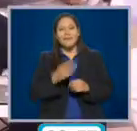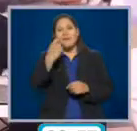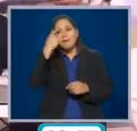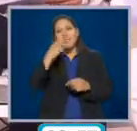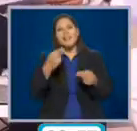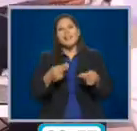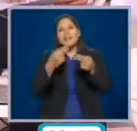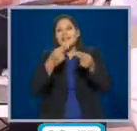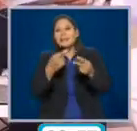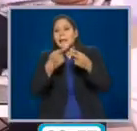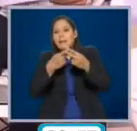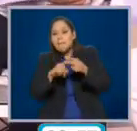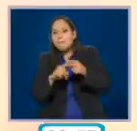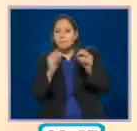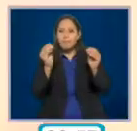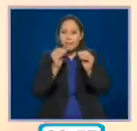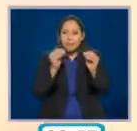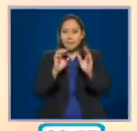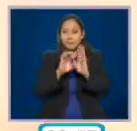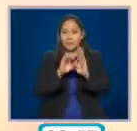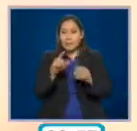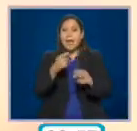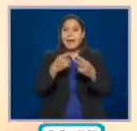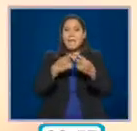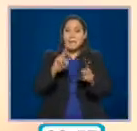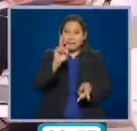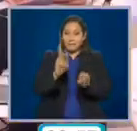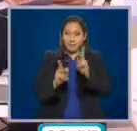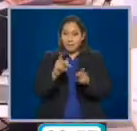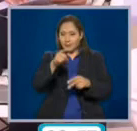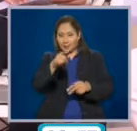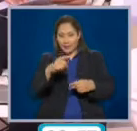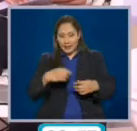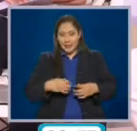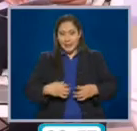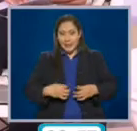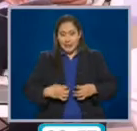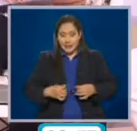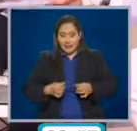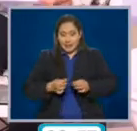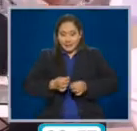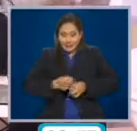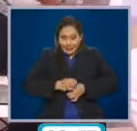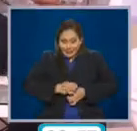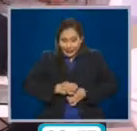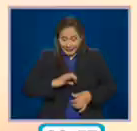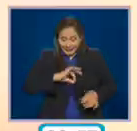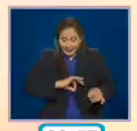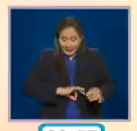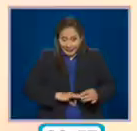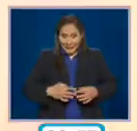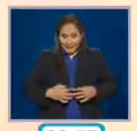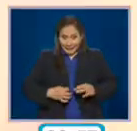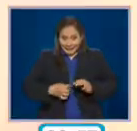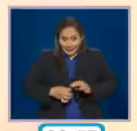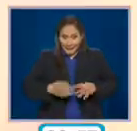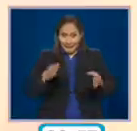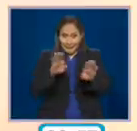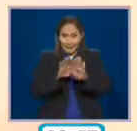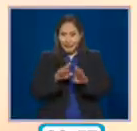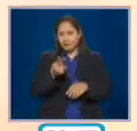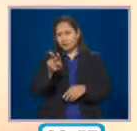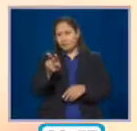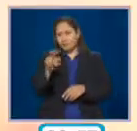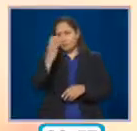Sí. ¿no? Por ejemplo, si estamos en una negociación y ves que alguien trae el saco permanentemente cerrado, es a la persona a la que te tienes que